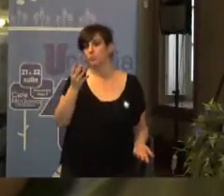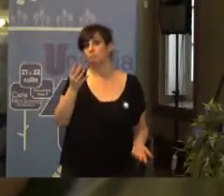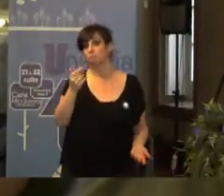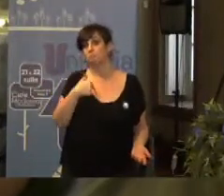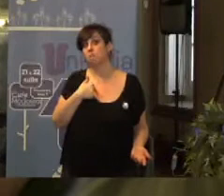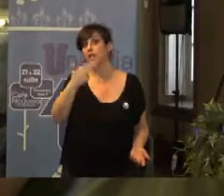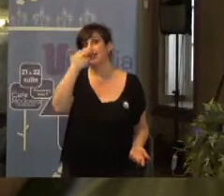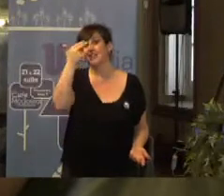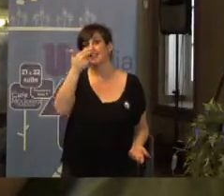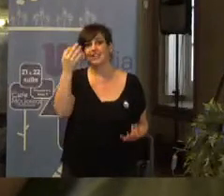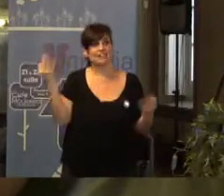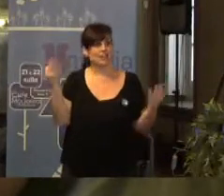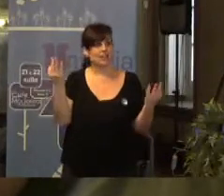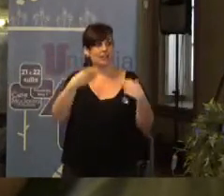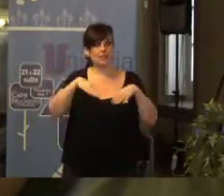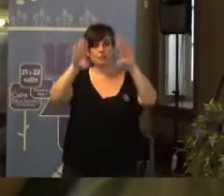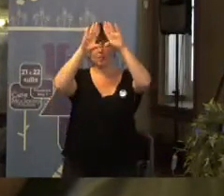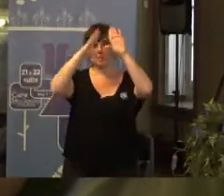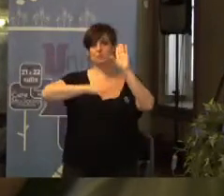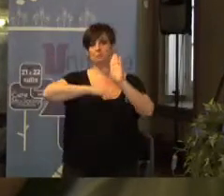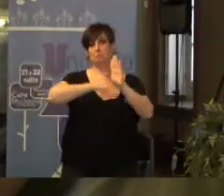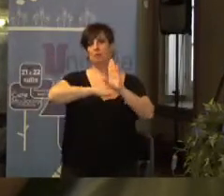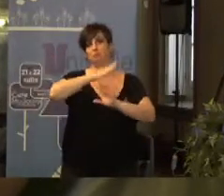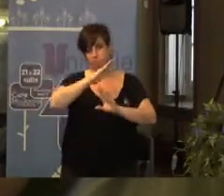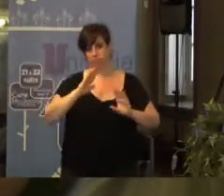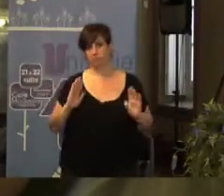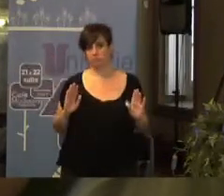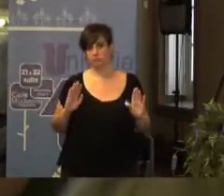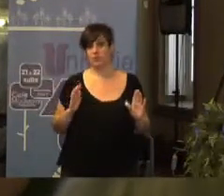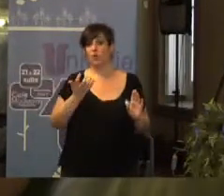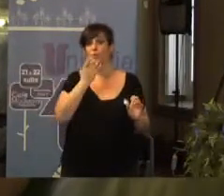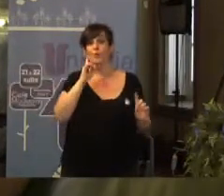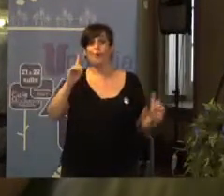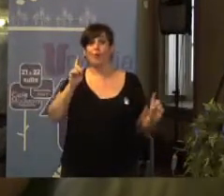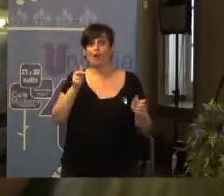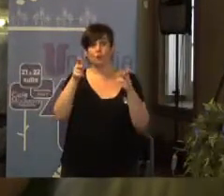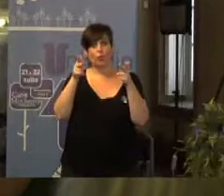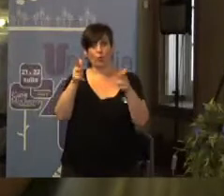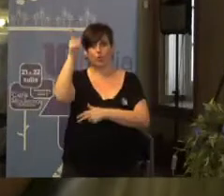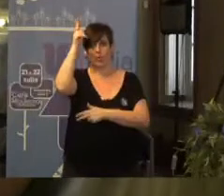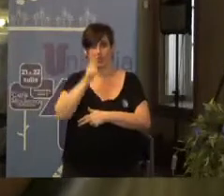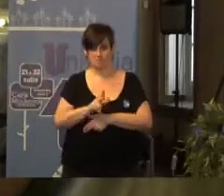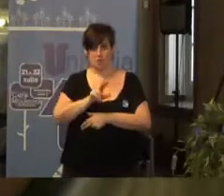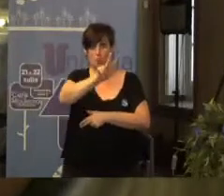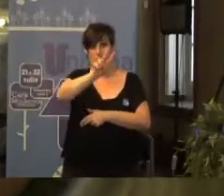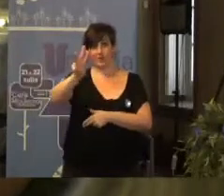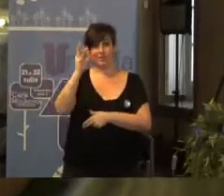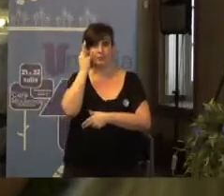interesa que o feminismo sea de clase. Cando no hotel Baía de Vigo despiden a 23 mulleres